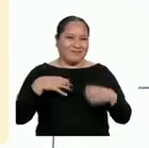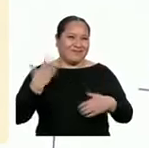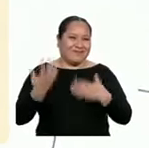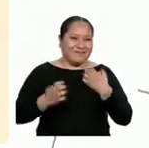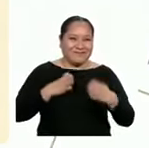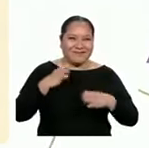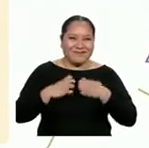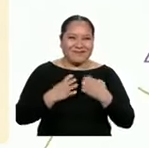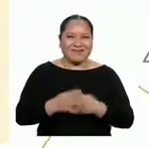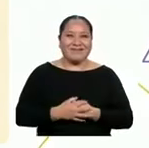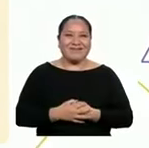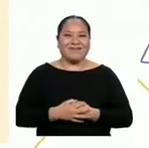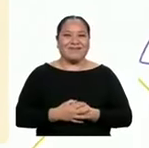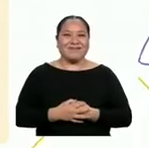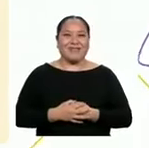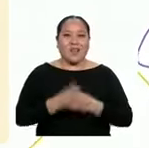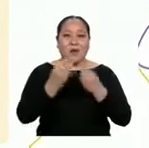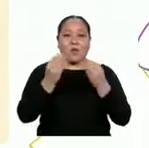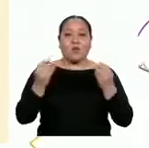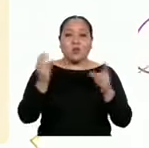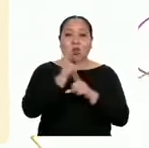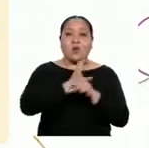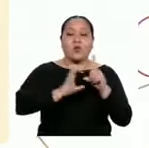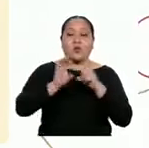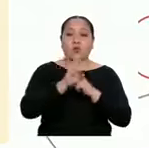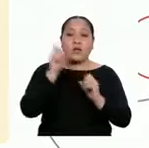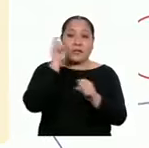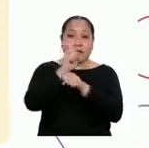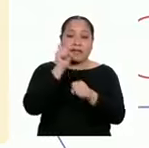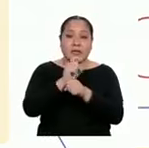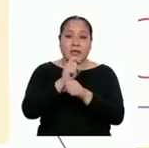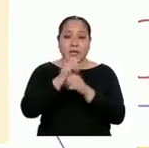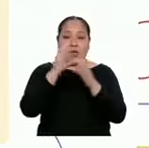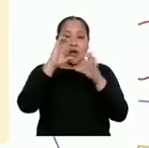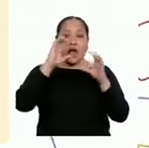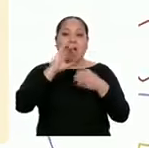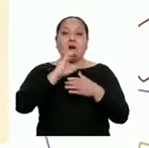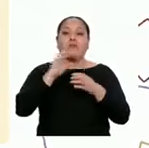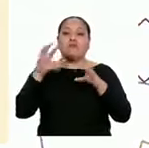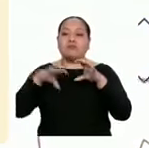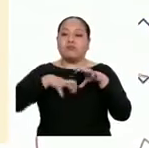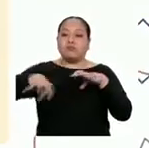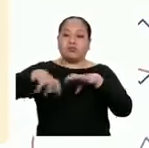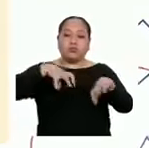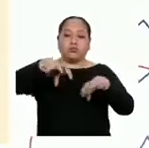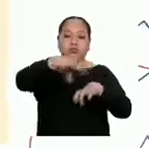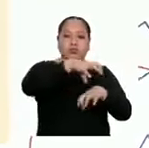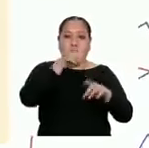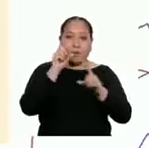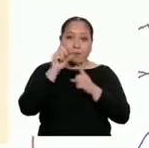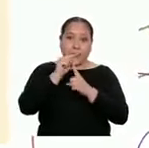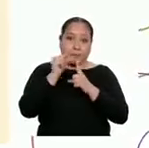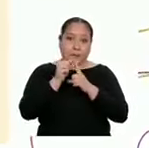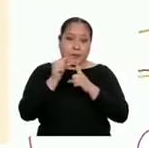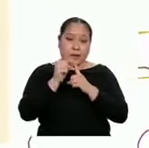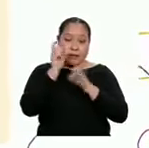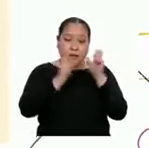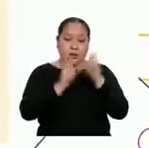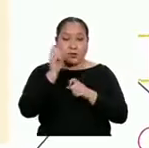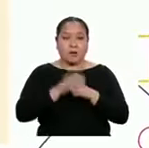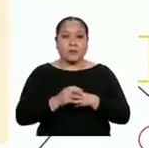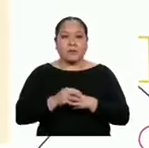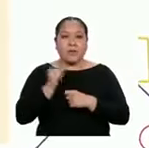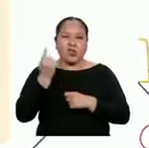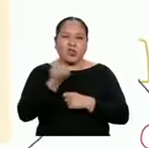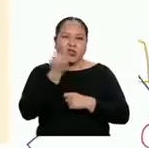emocioné. En la mayoría de las culturas enseñan a clasificar a las personas, una actividad que debería ser exclusiva para